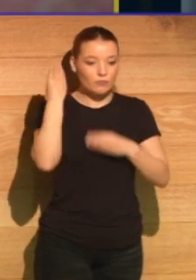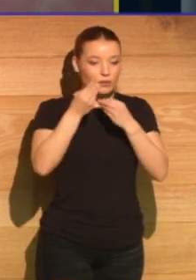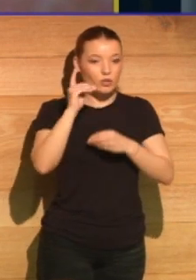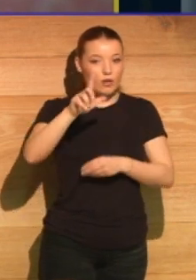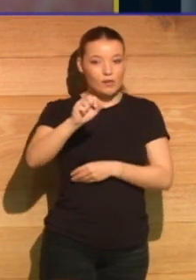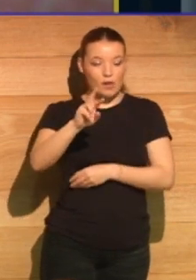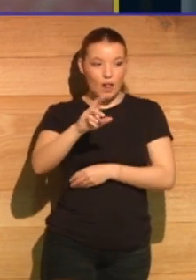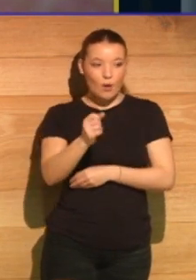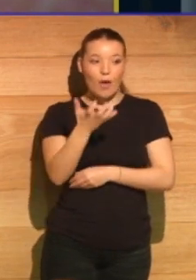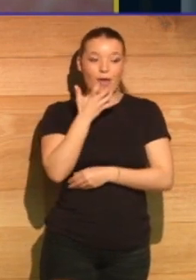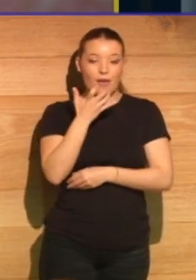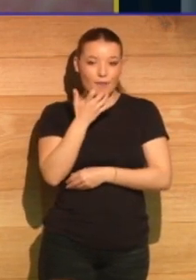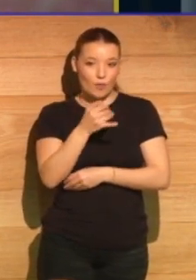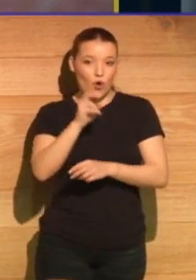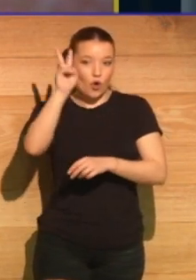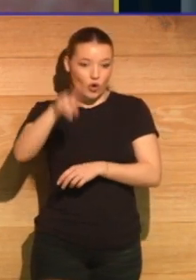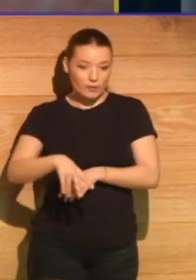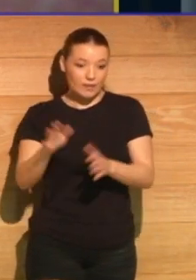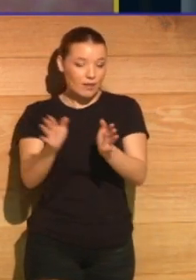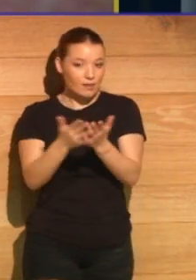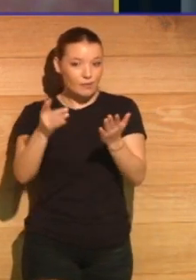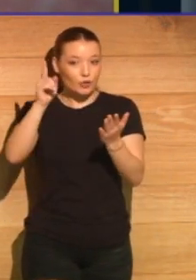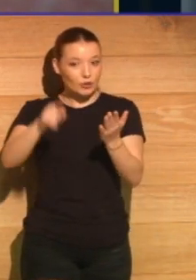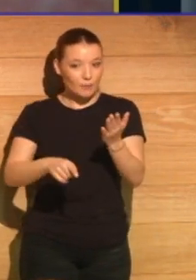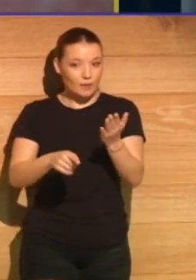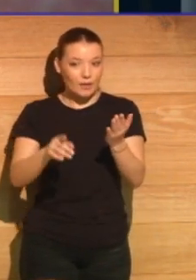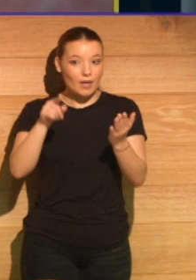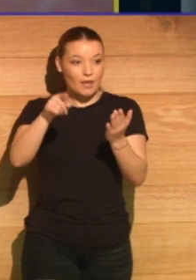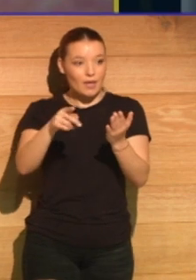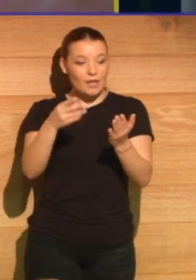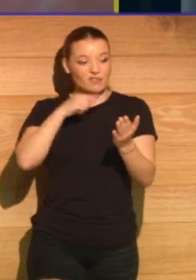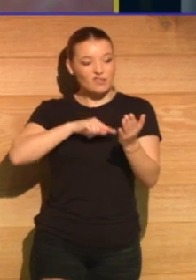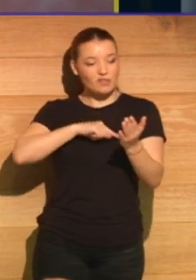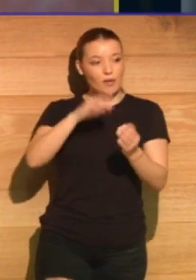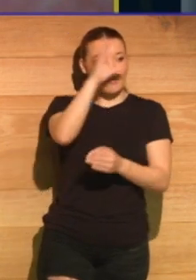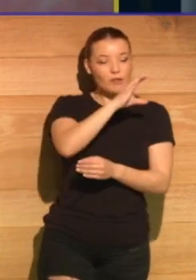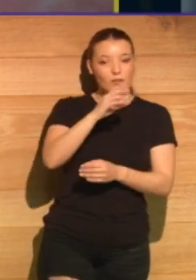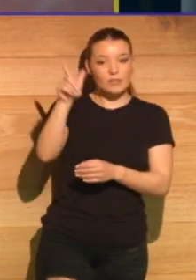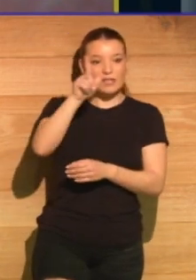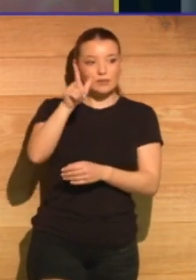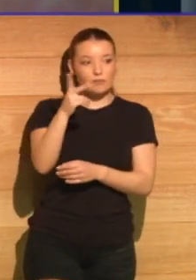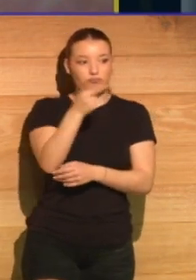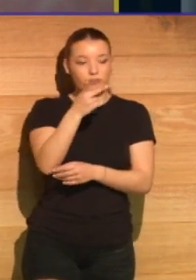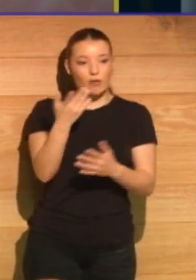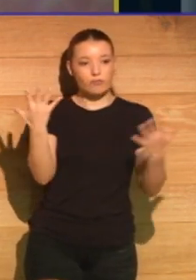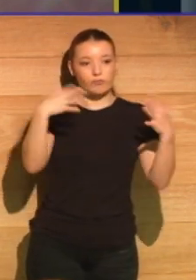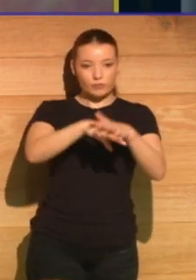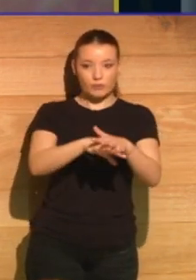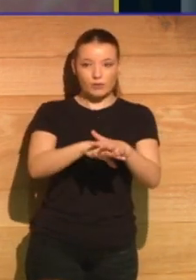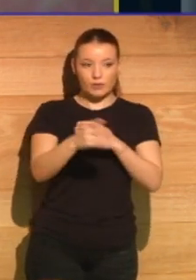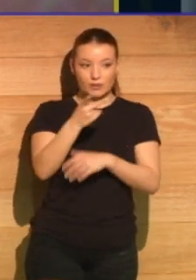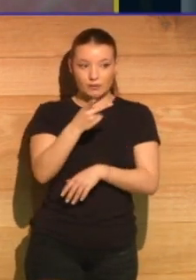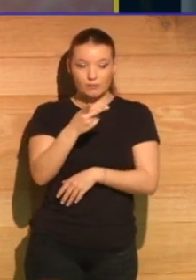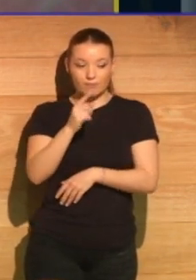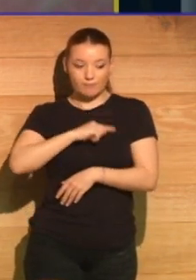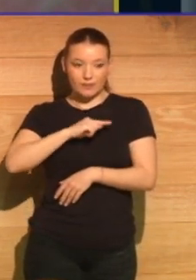ello, que se siente de letras y de ciencias al mismo tiempo y que participa de una